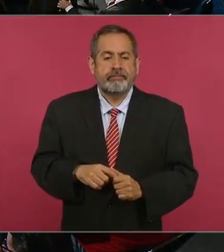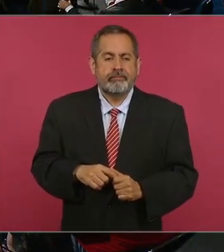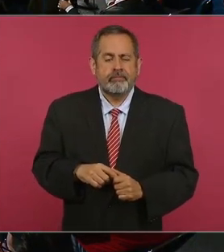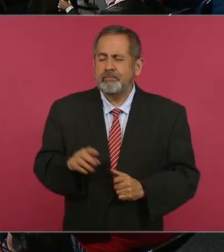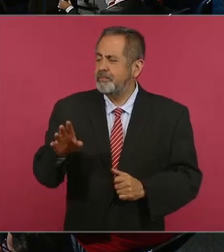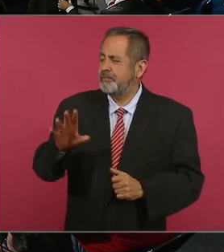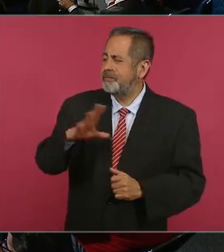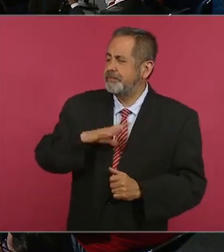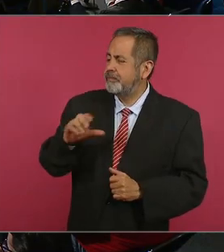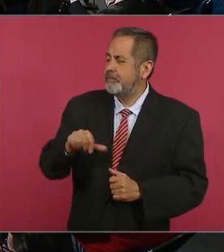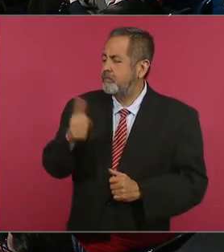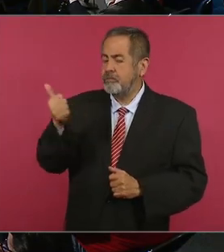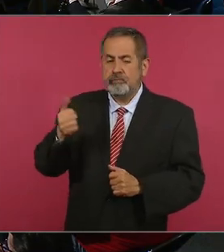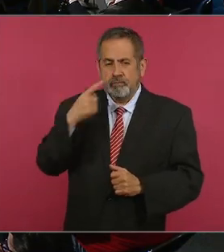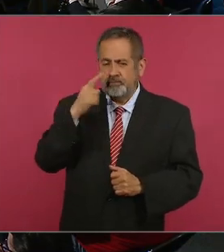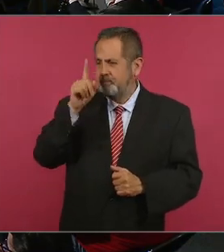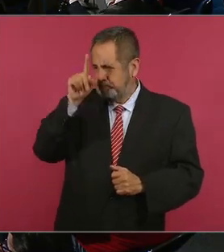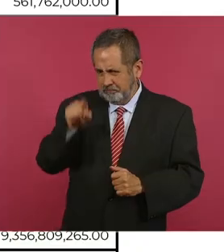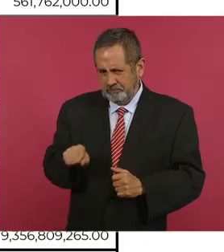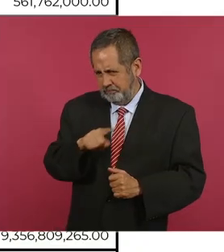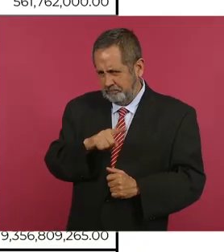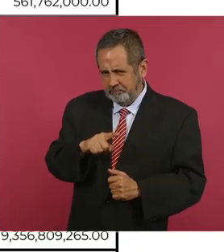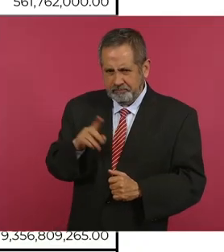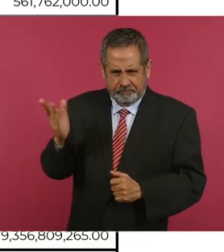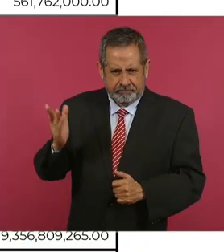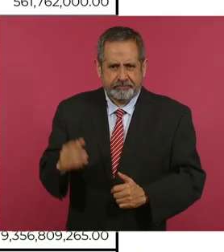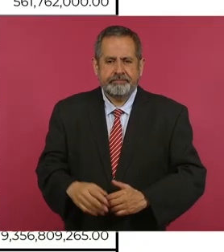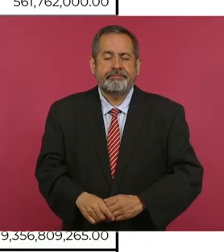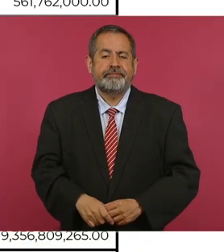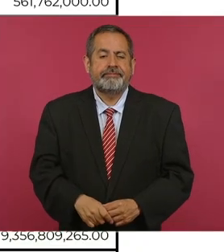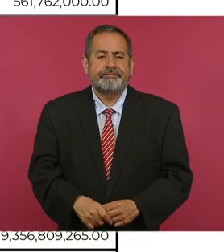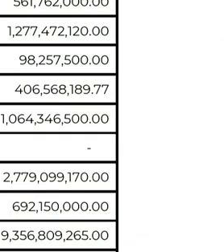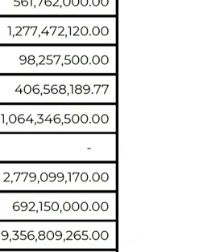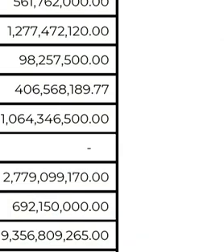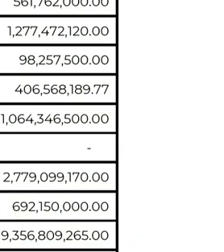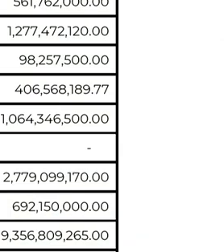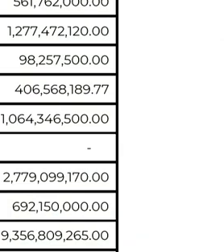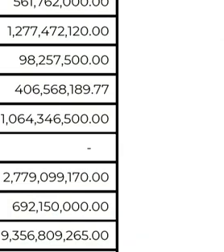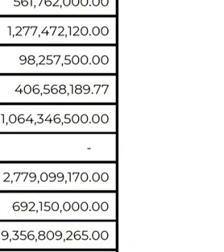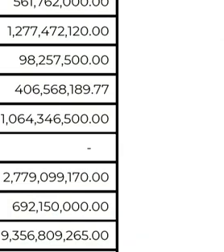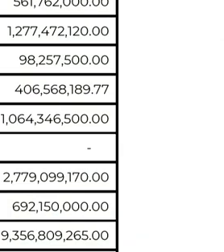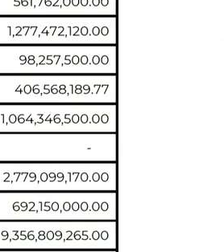hay una que todo esto se aplica